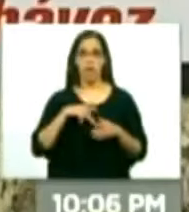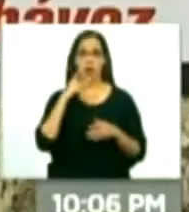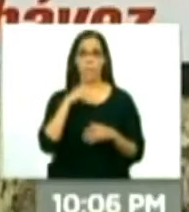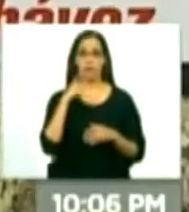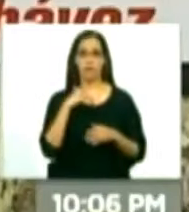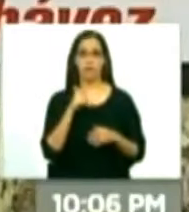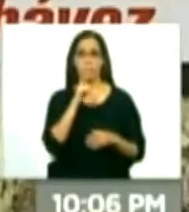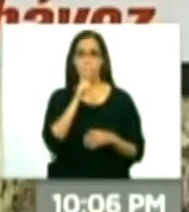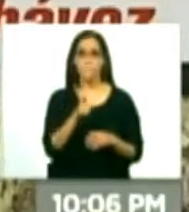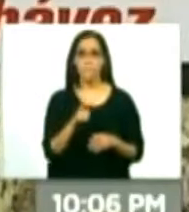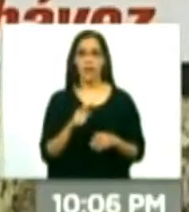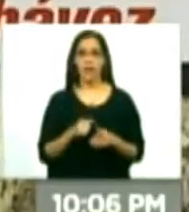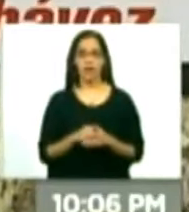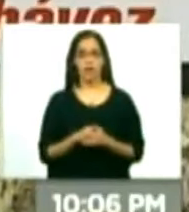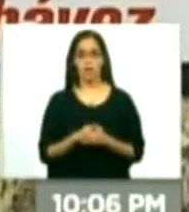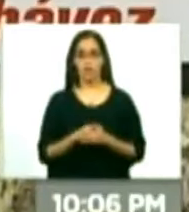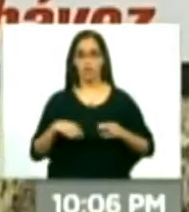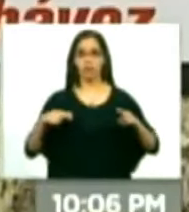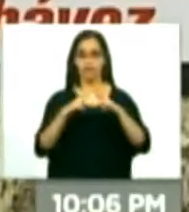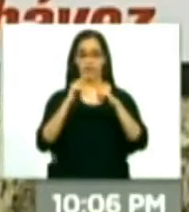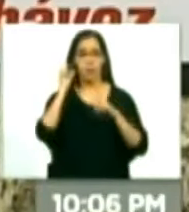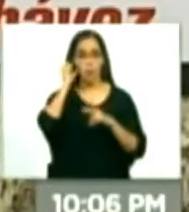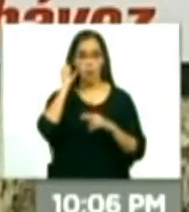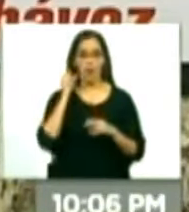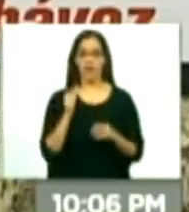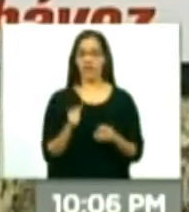mujer que no tenga que decirle entendido, señor, a todo,